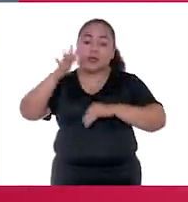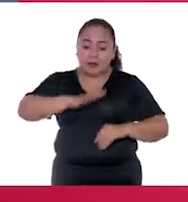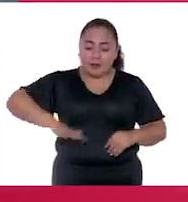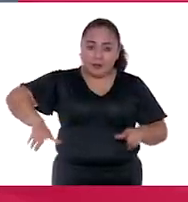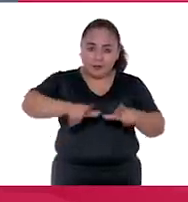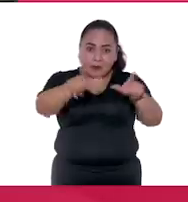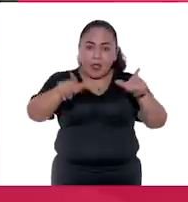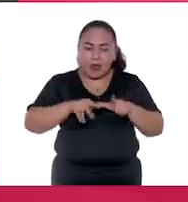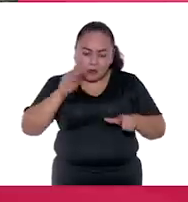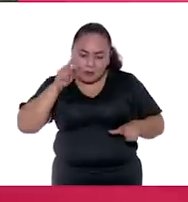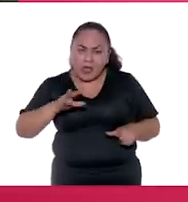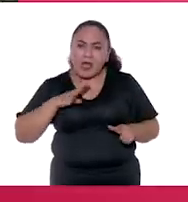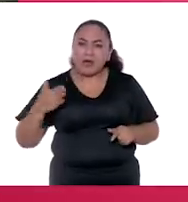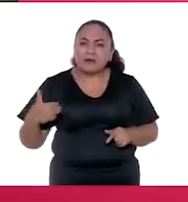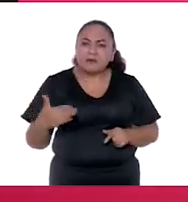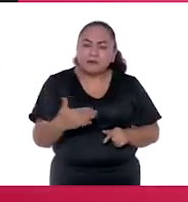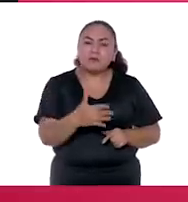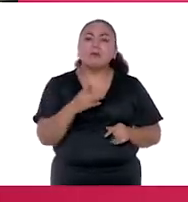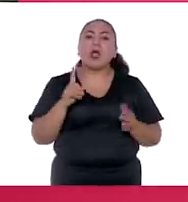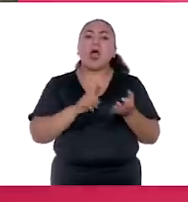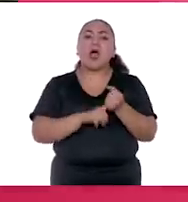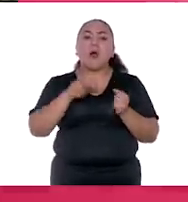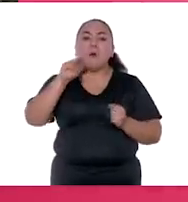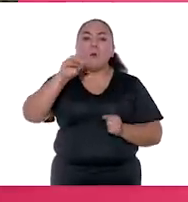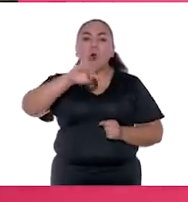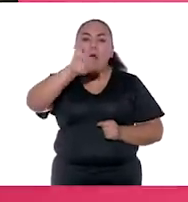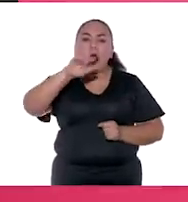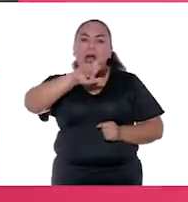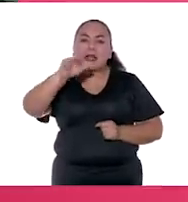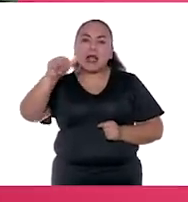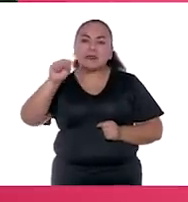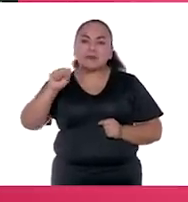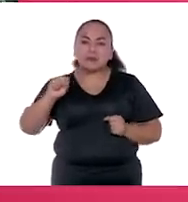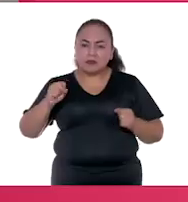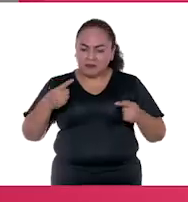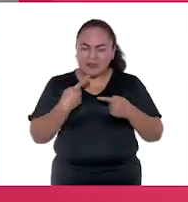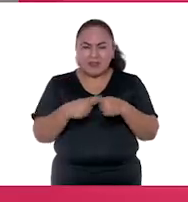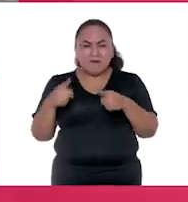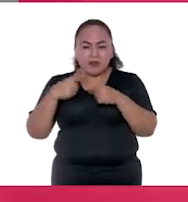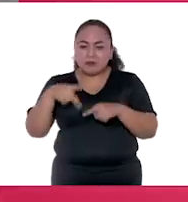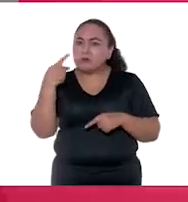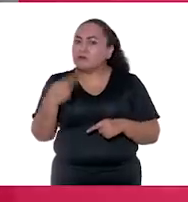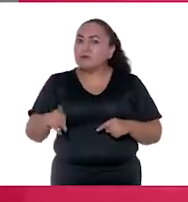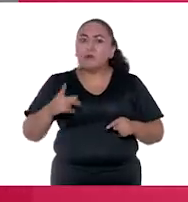de los peces, mojarras de Cuatro Ciénegas, una de tantas especies únicas.